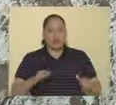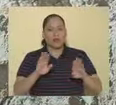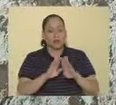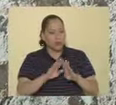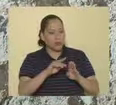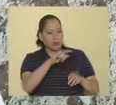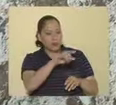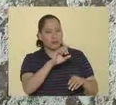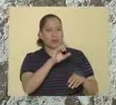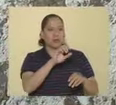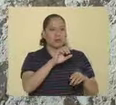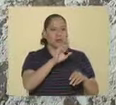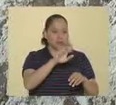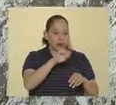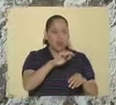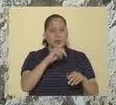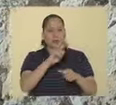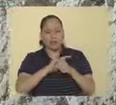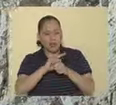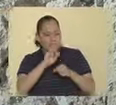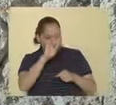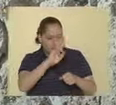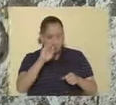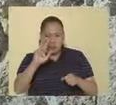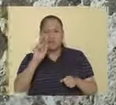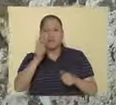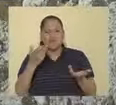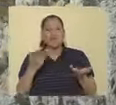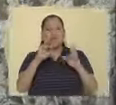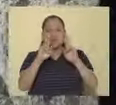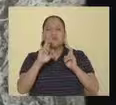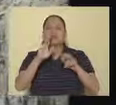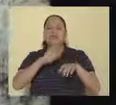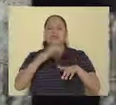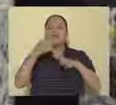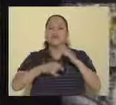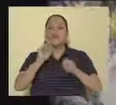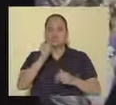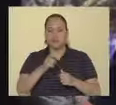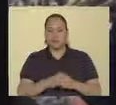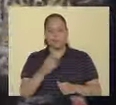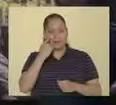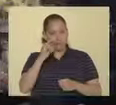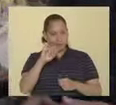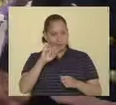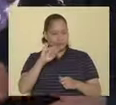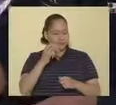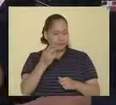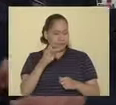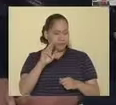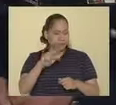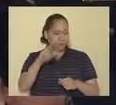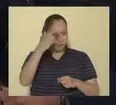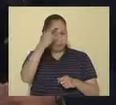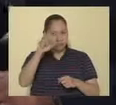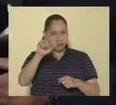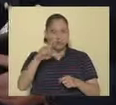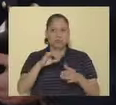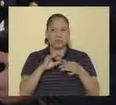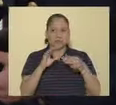de género. A ver, amplíenos más respecto de esto. Bien, efectivamente, como lo